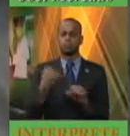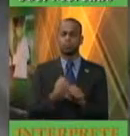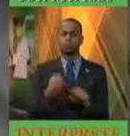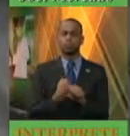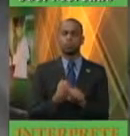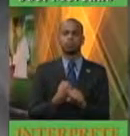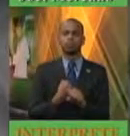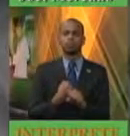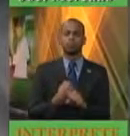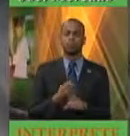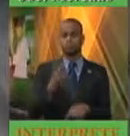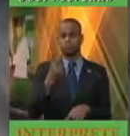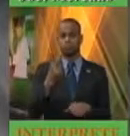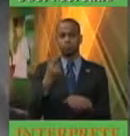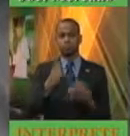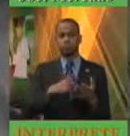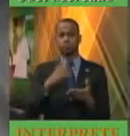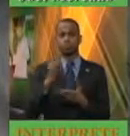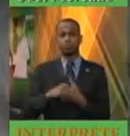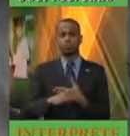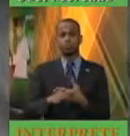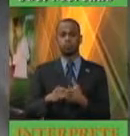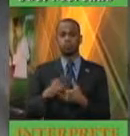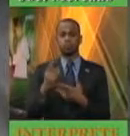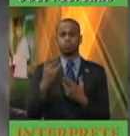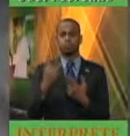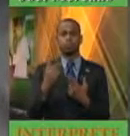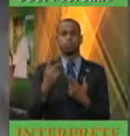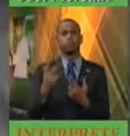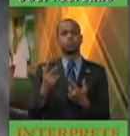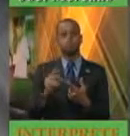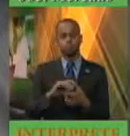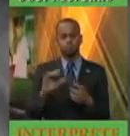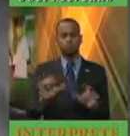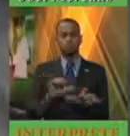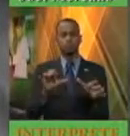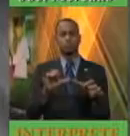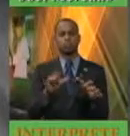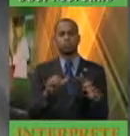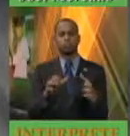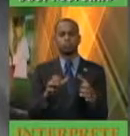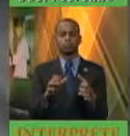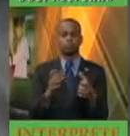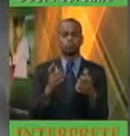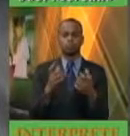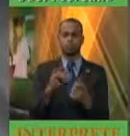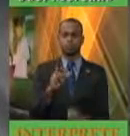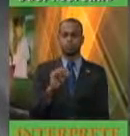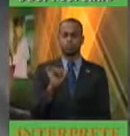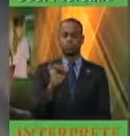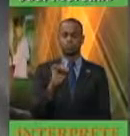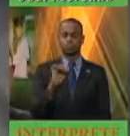y dos de esos proyectos fueron los que levantaron Yandra